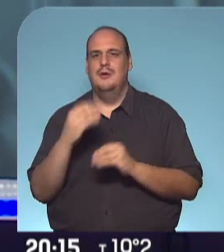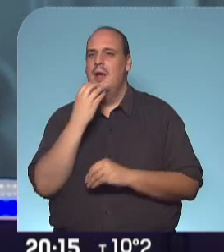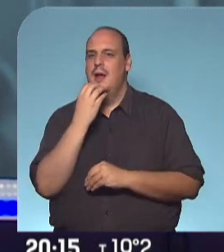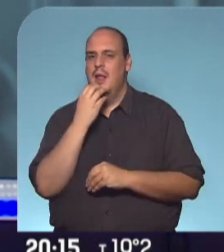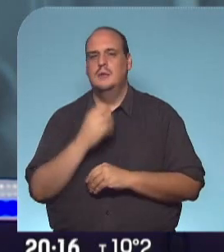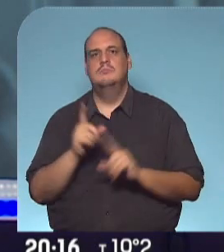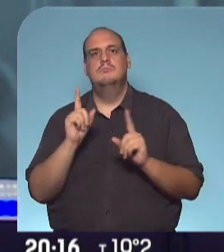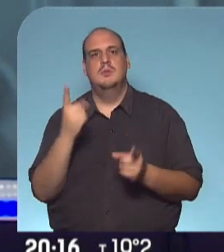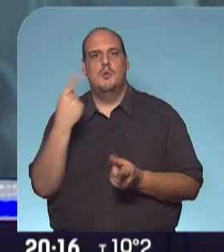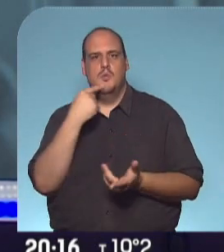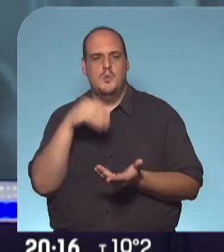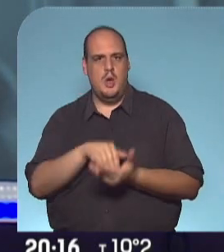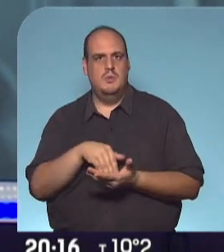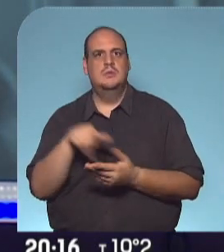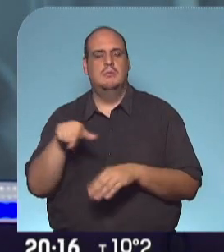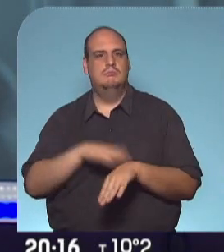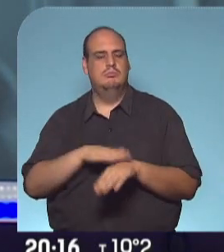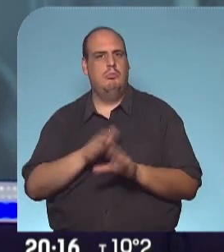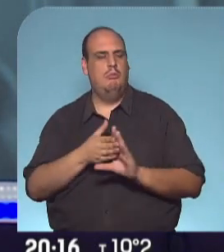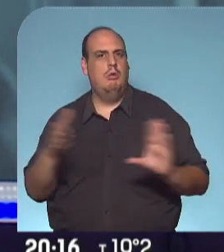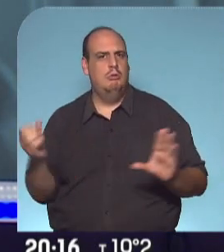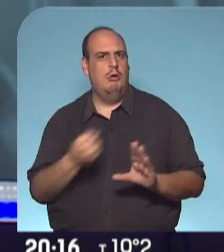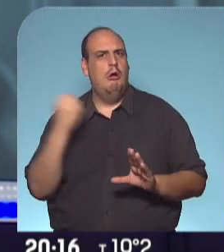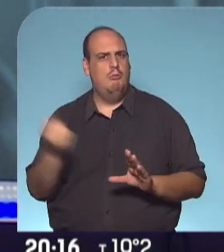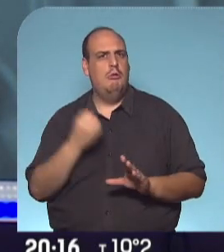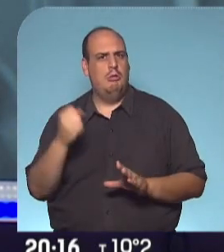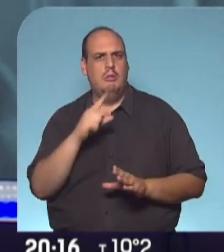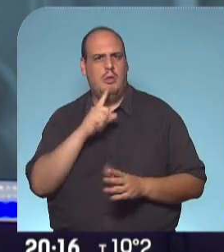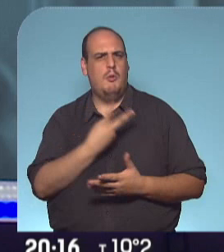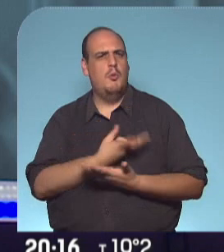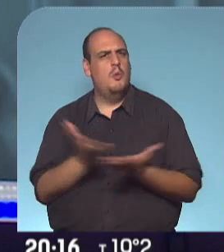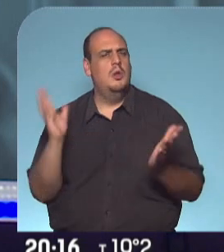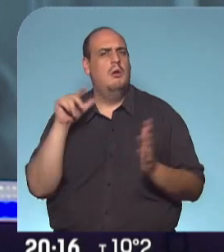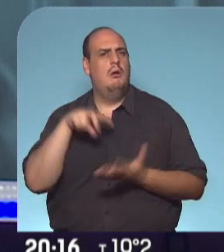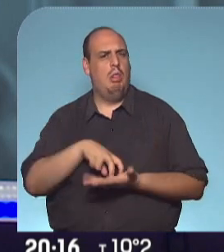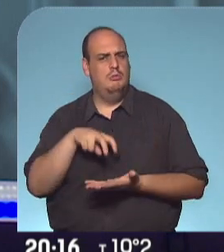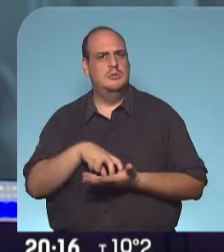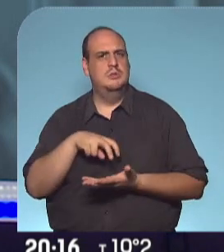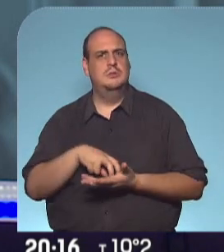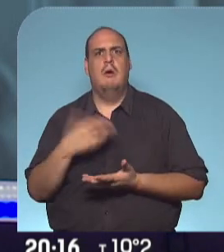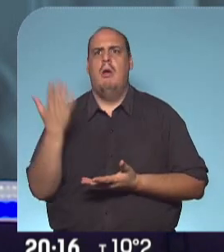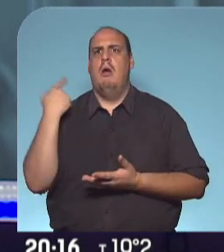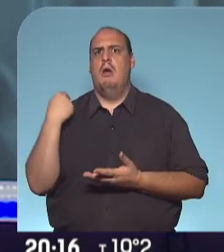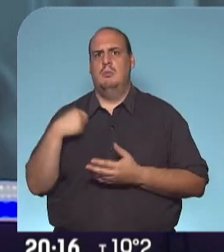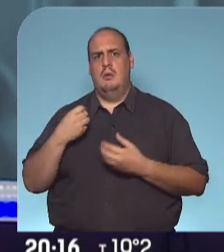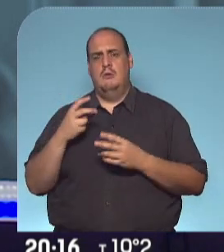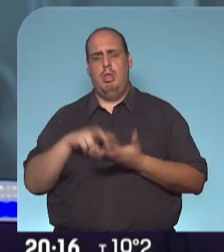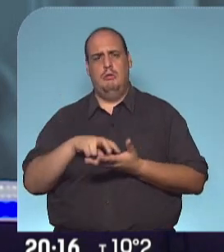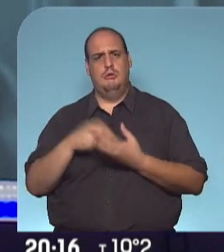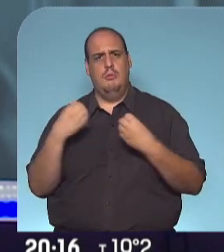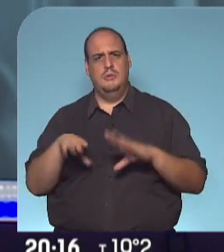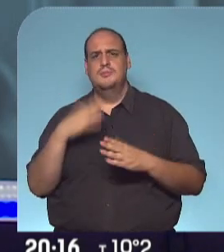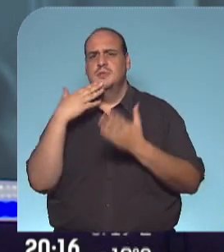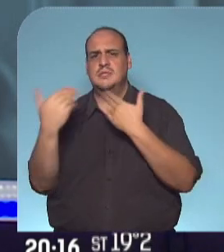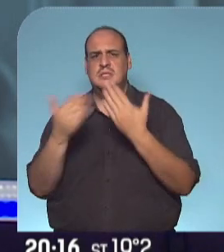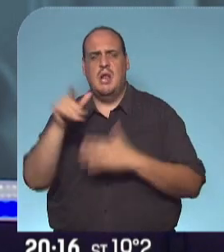Promesas para uno de los momentos importantes de esta edición de Televisión Pública Noticias. Fue anuncio en el comienzo de esta edición la